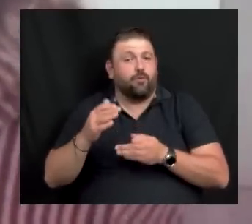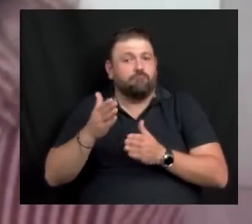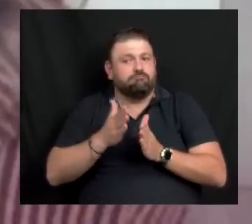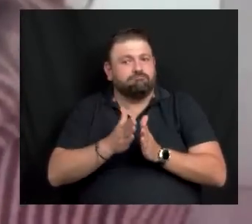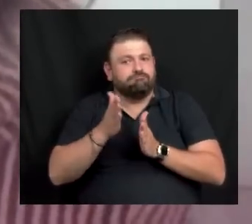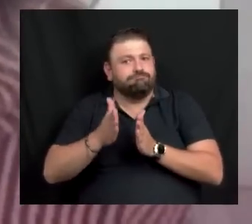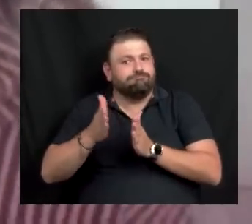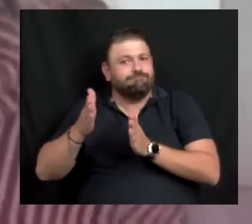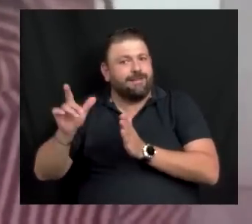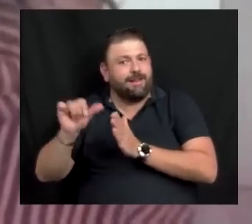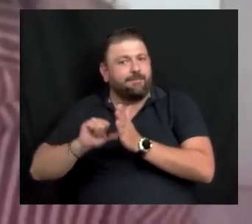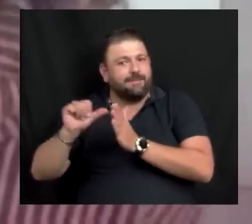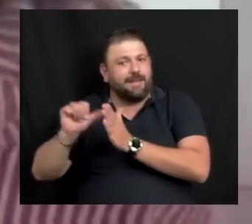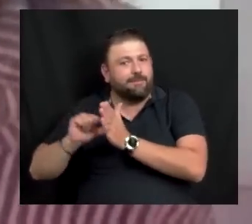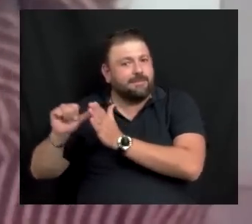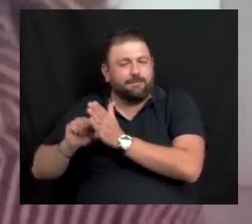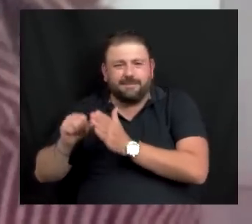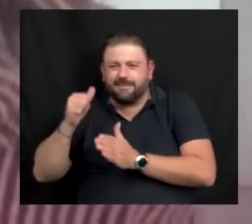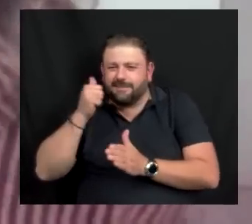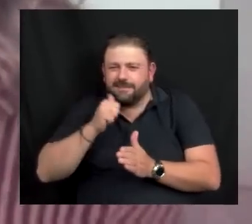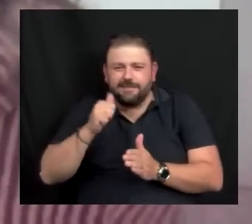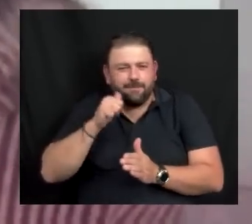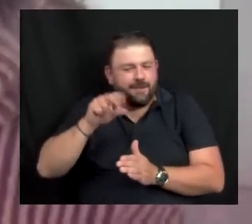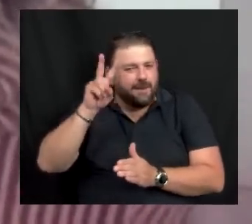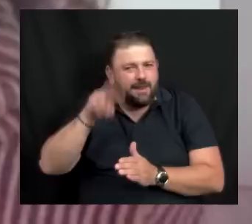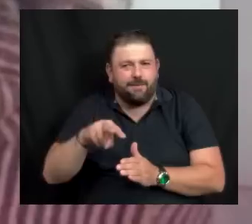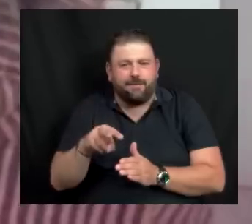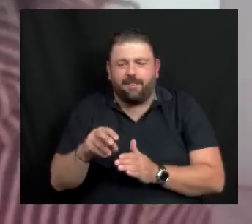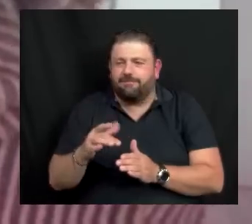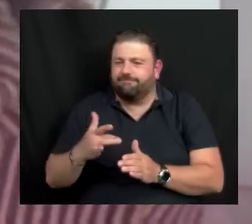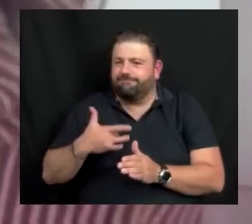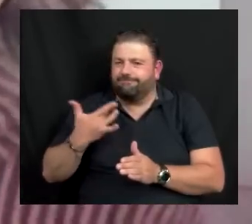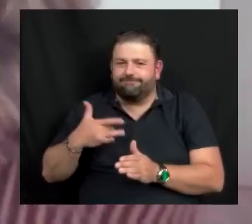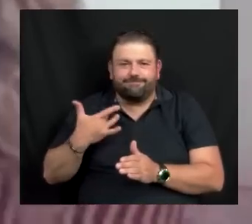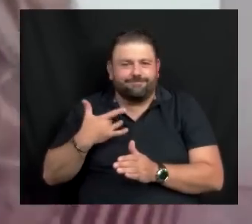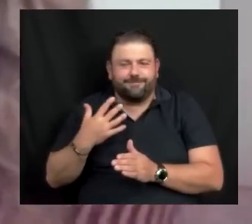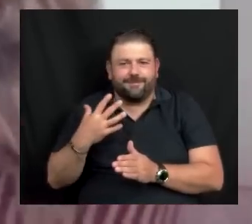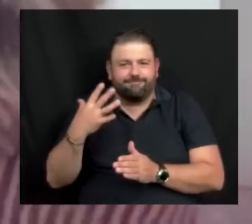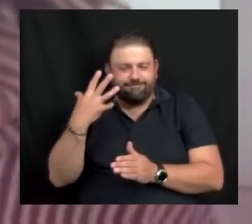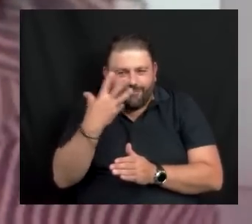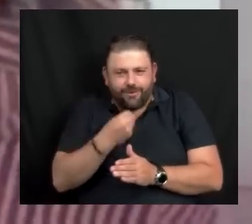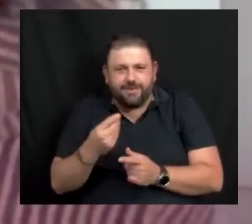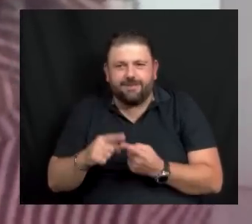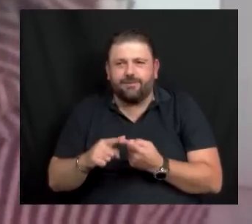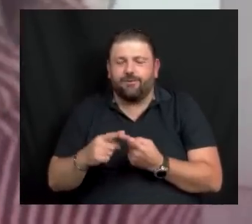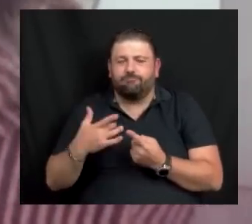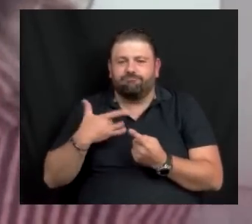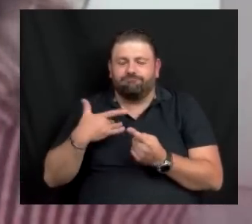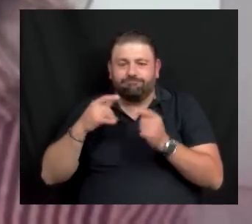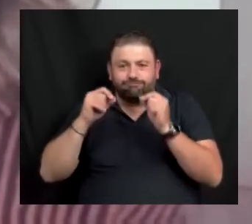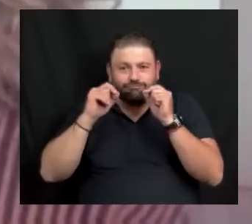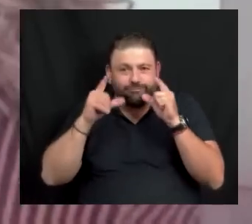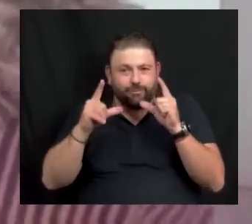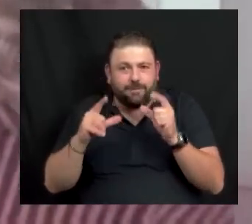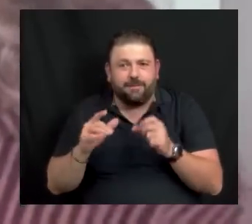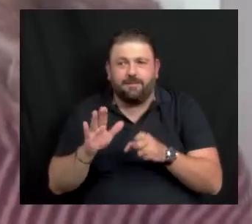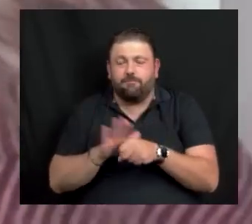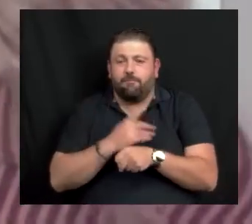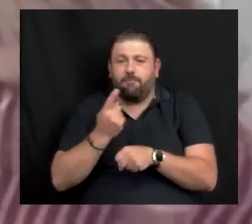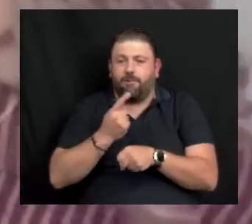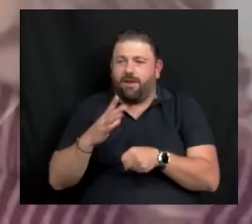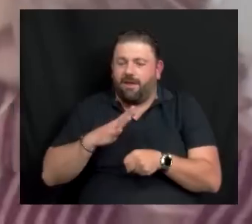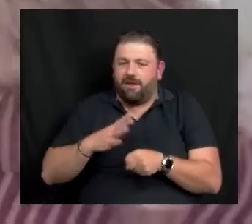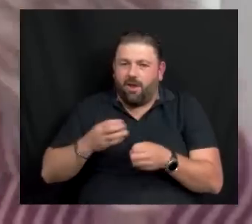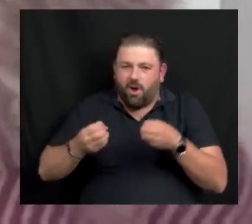es emocionante, todo es también vivimos sorprendiéndonos cada vez que se organiza algo, y a veces